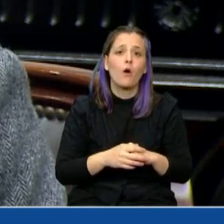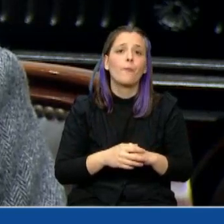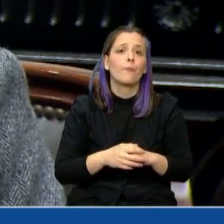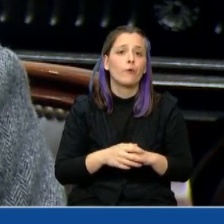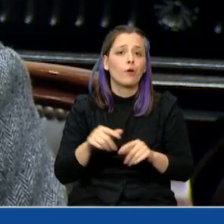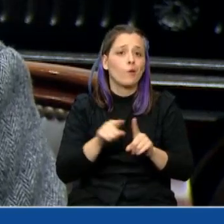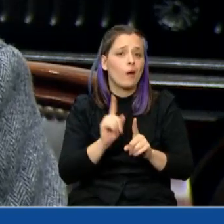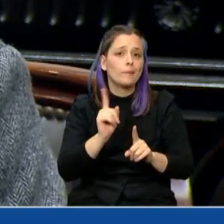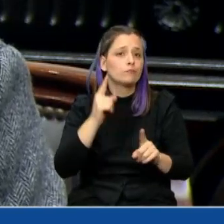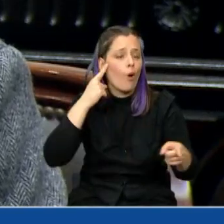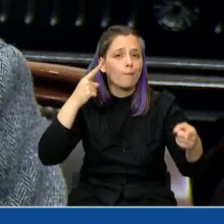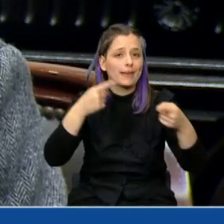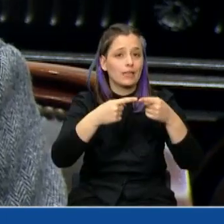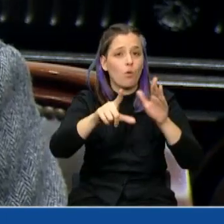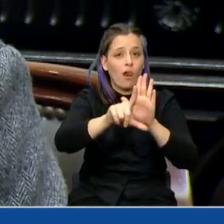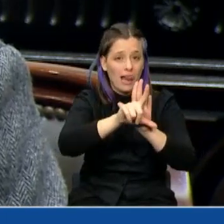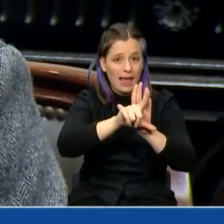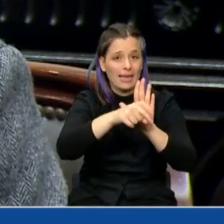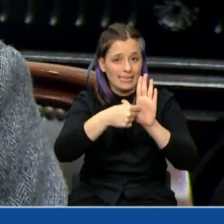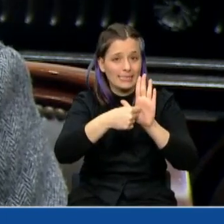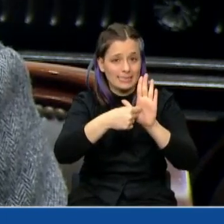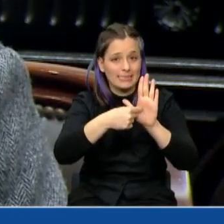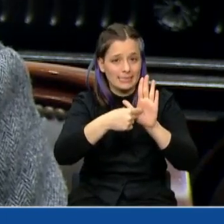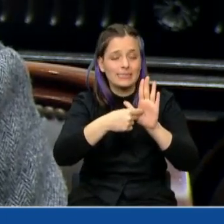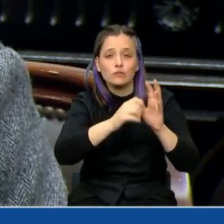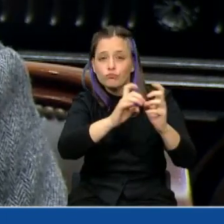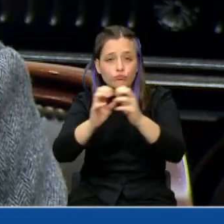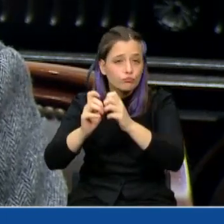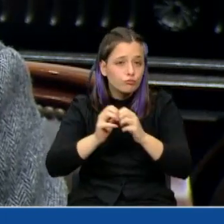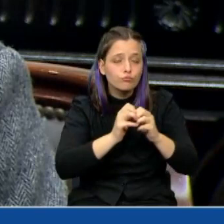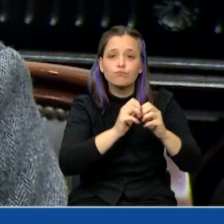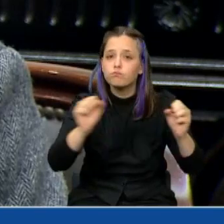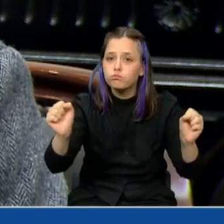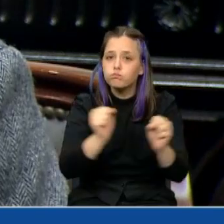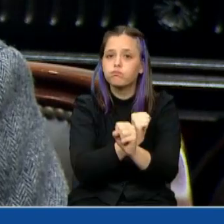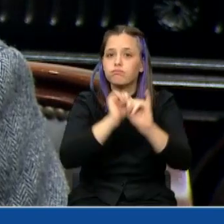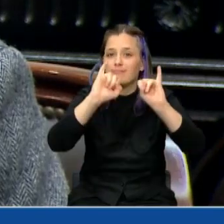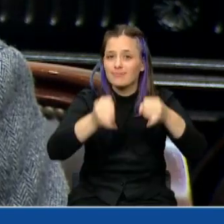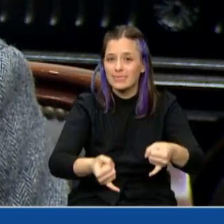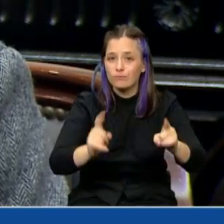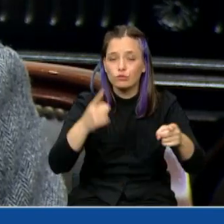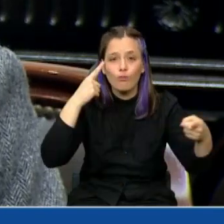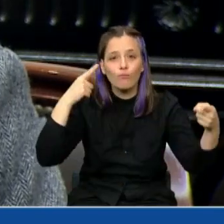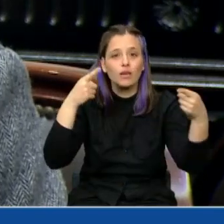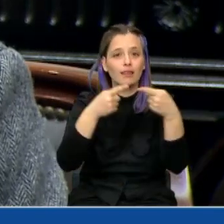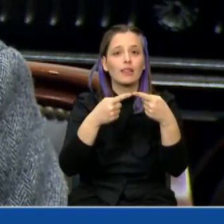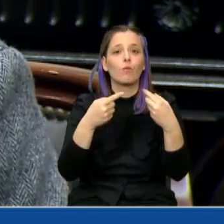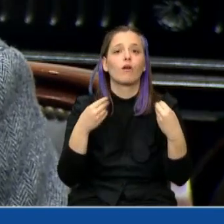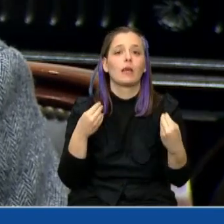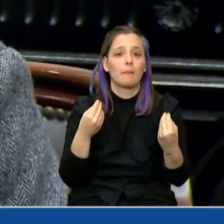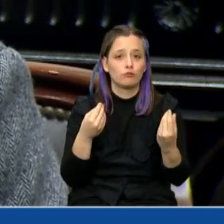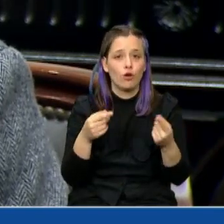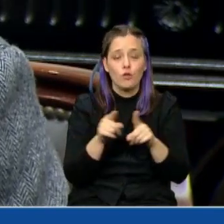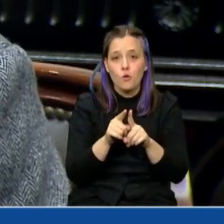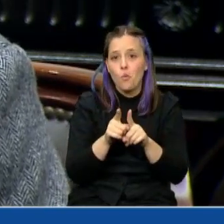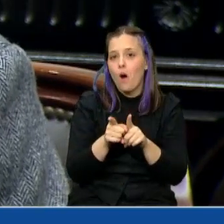loable propósito con el que fue discutida y luego sancionada aquí en el Congreso, no produjo en